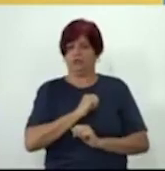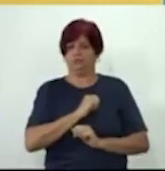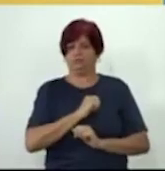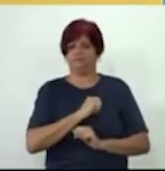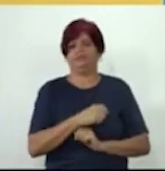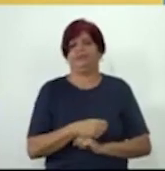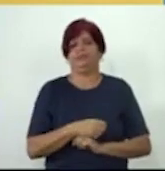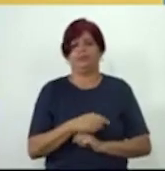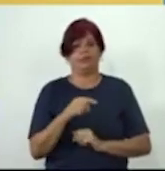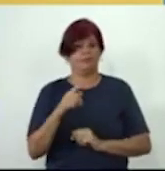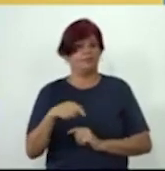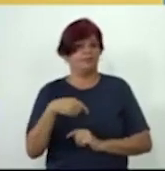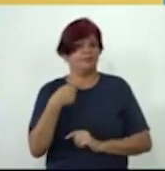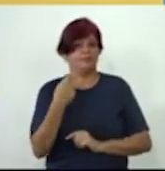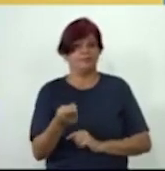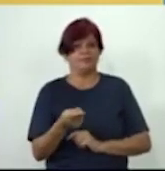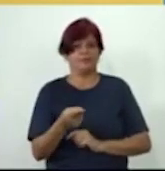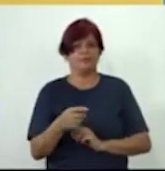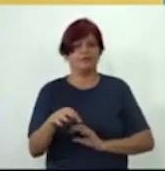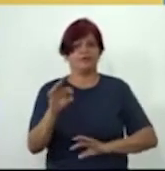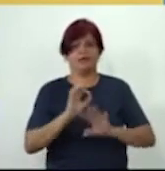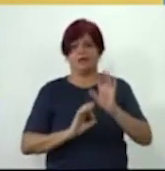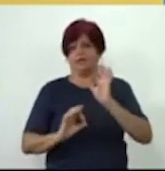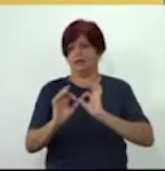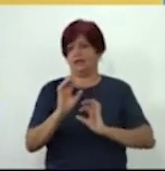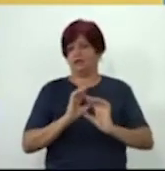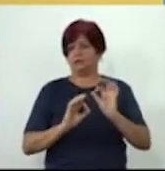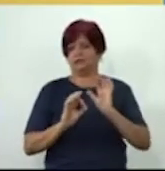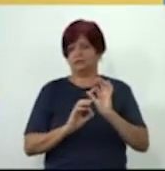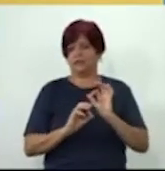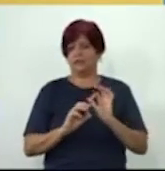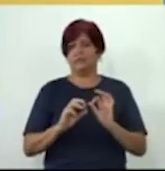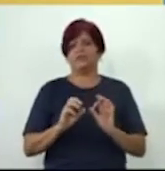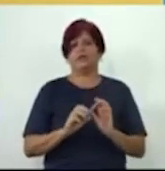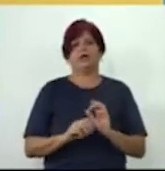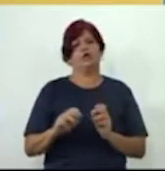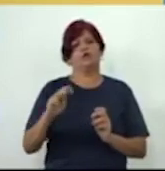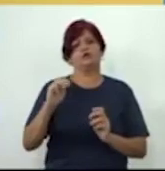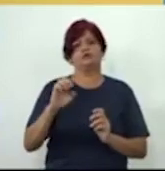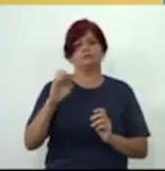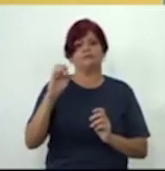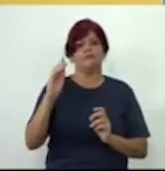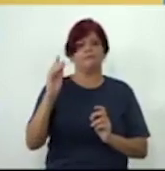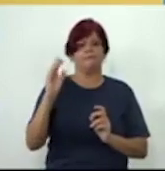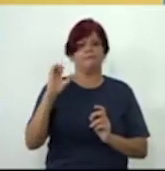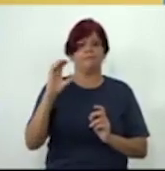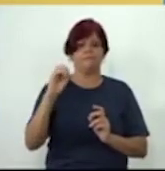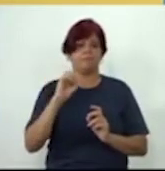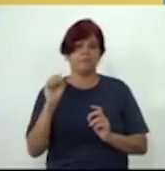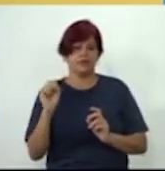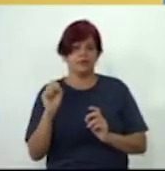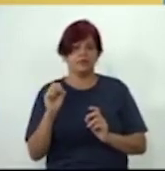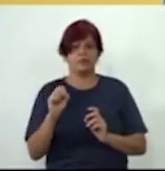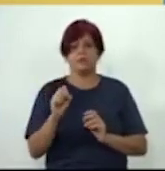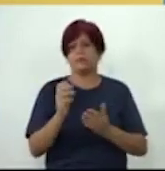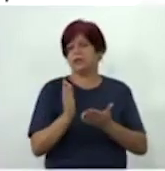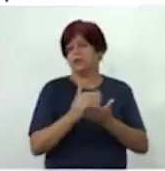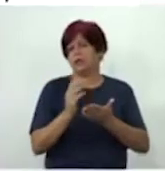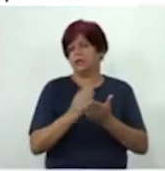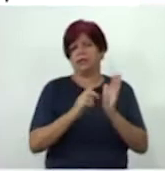Corresponde luego la selección de los medios de enseñanza que vamos a